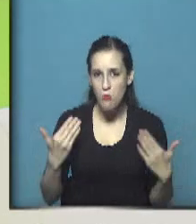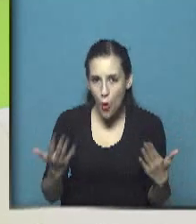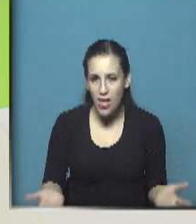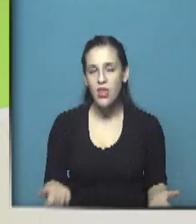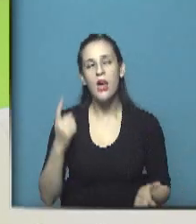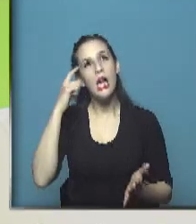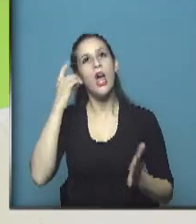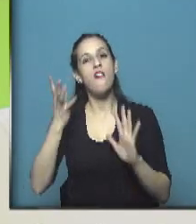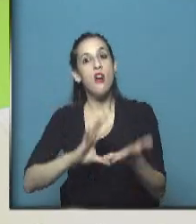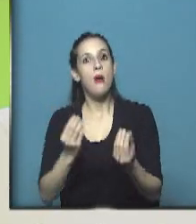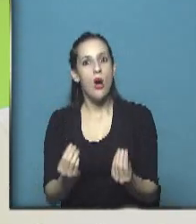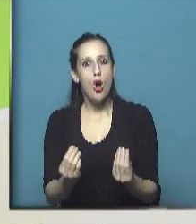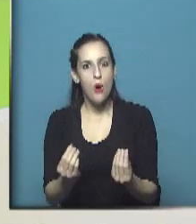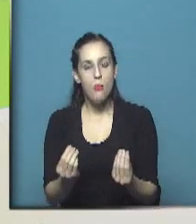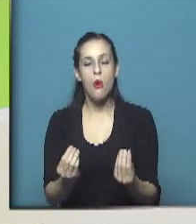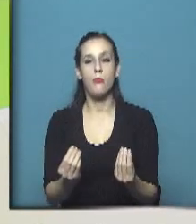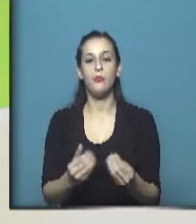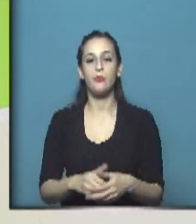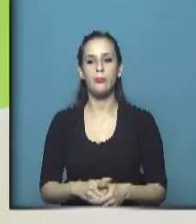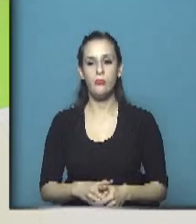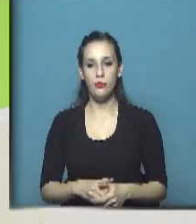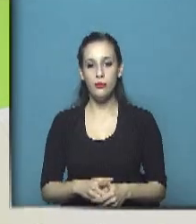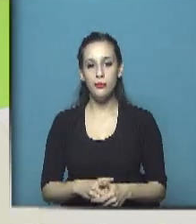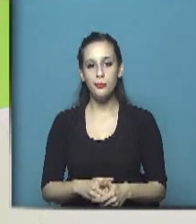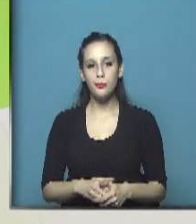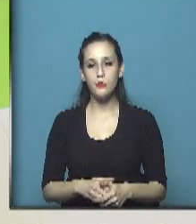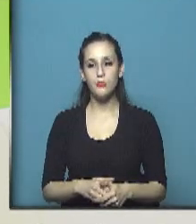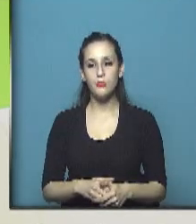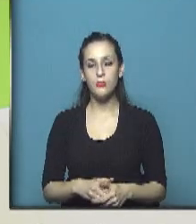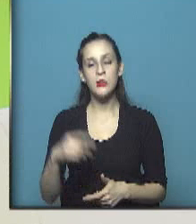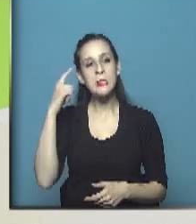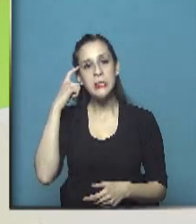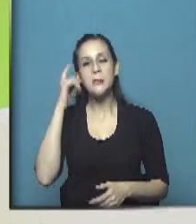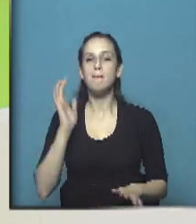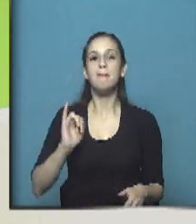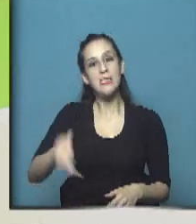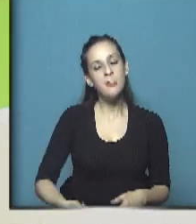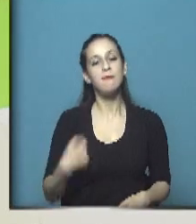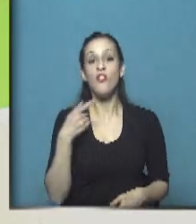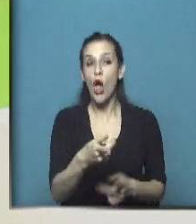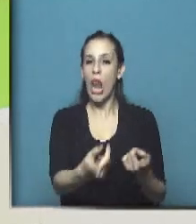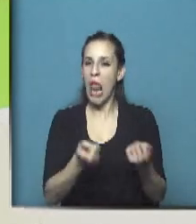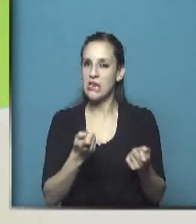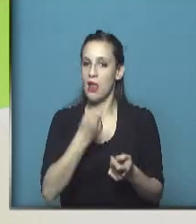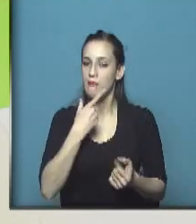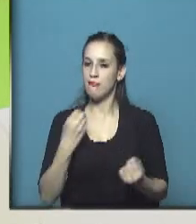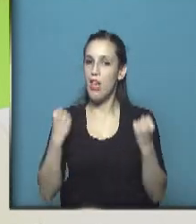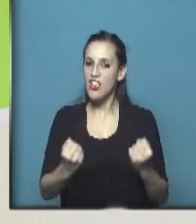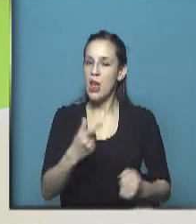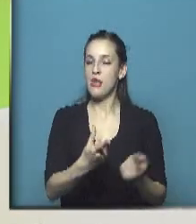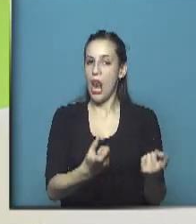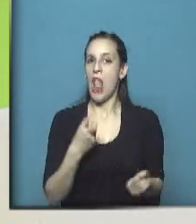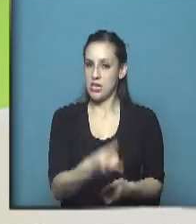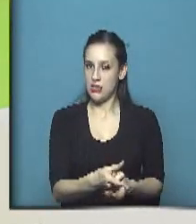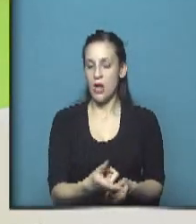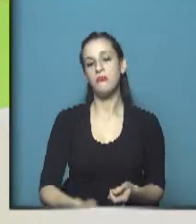tener un fundamento para decir, o en el caso de la doctora, decir, bueno, sí, ¿sabes qué? Necesitas un suplemento vitamínico por